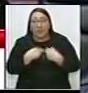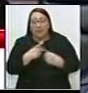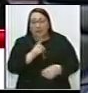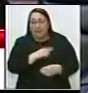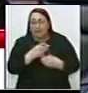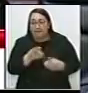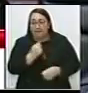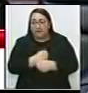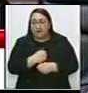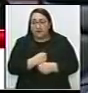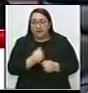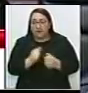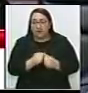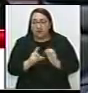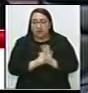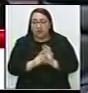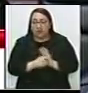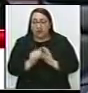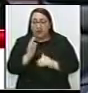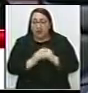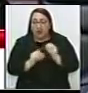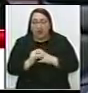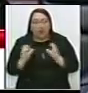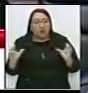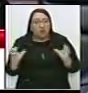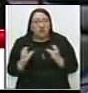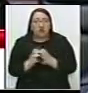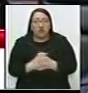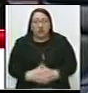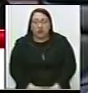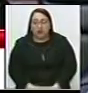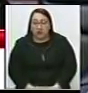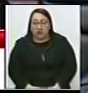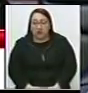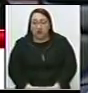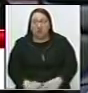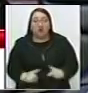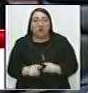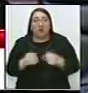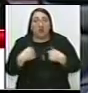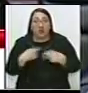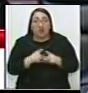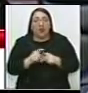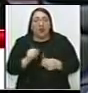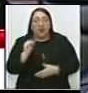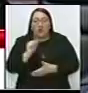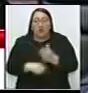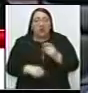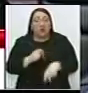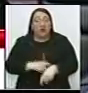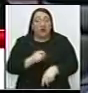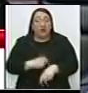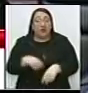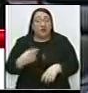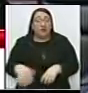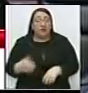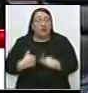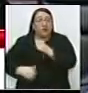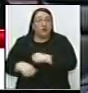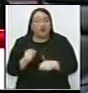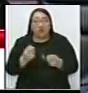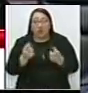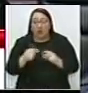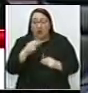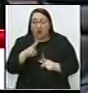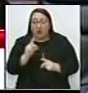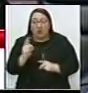delegadas, hemos trabajado por una ley de reconstrucción, pero también hemos tenido que pasar duros momentos. Duros momentos cuando